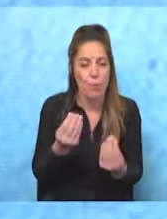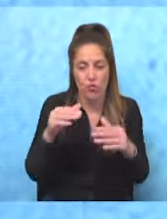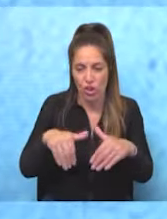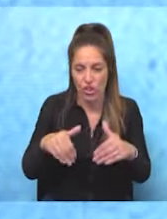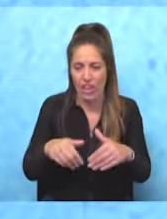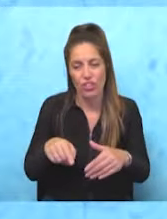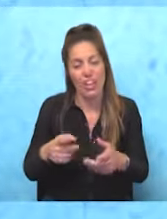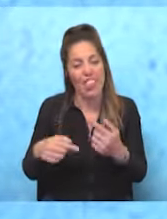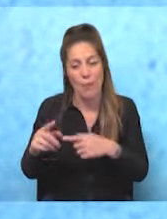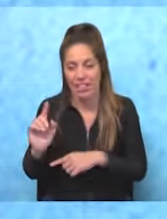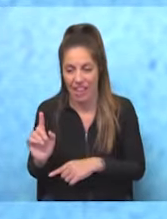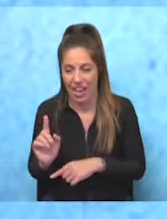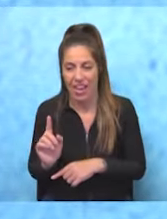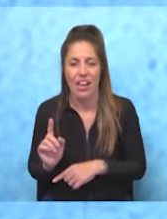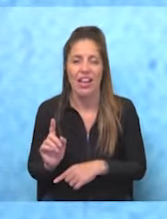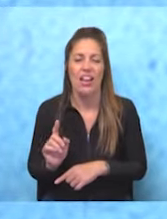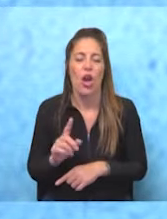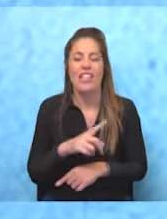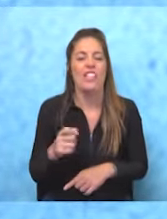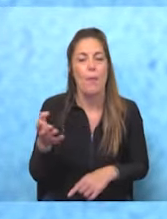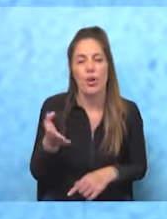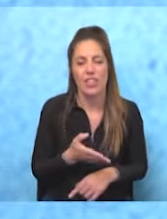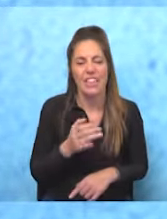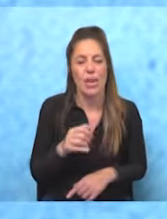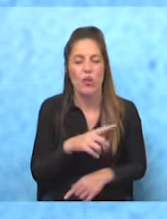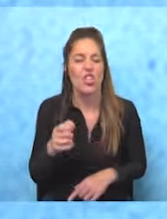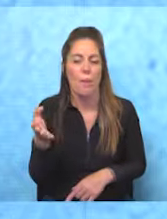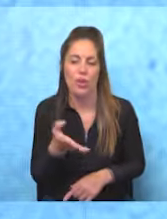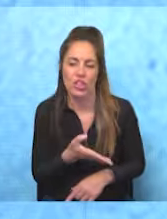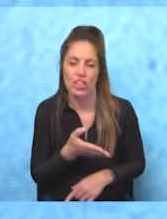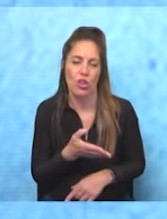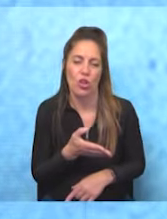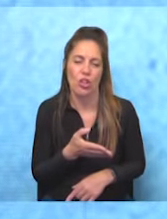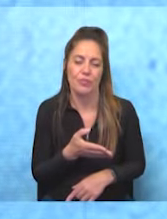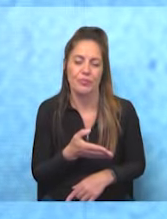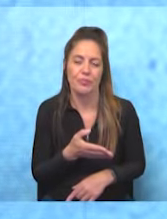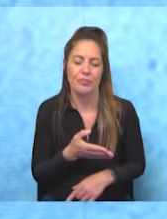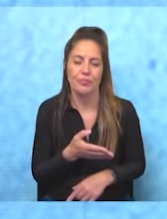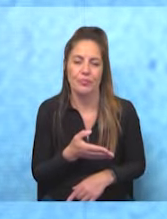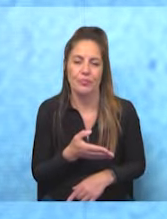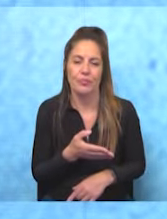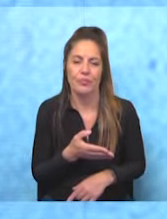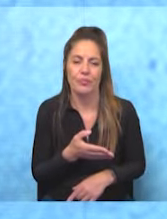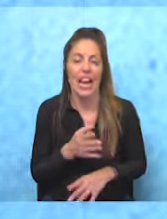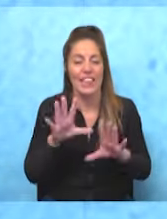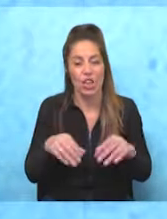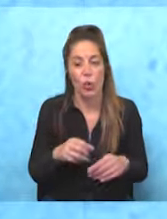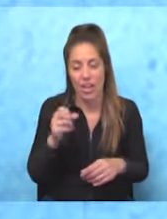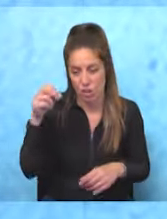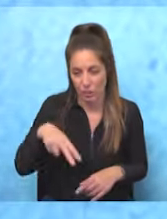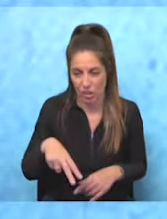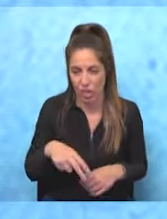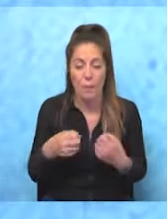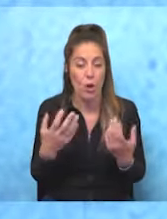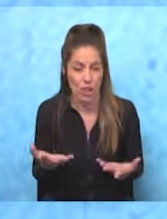le da para atrás Es para somos el 100% tenemos el 100% de de todas las opiniones acá por